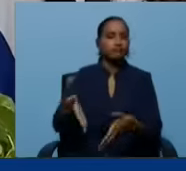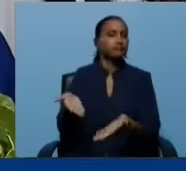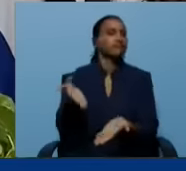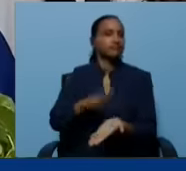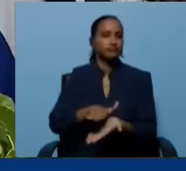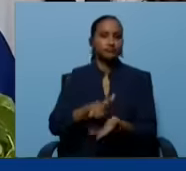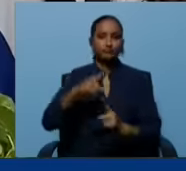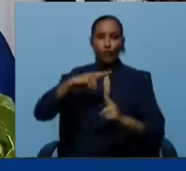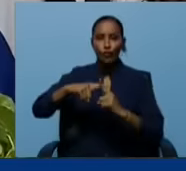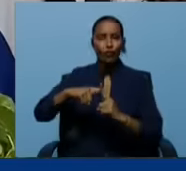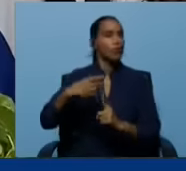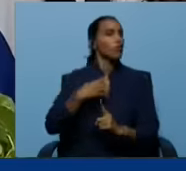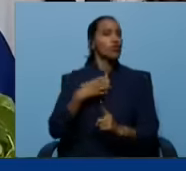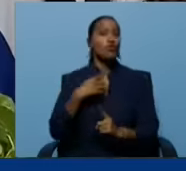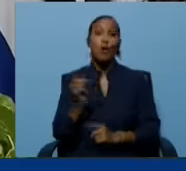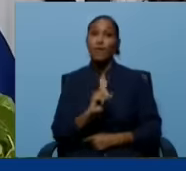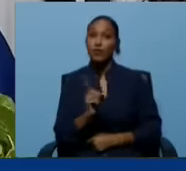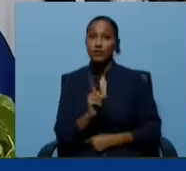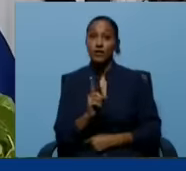Llegó Zelaya,